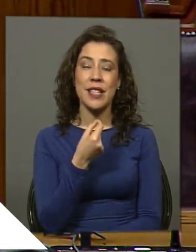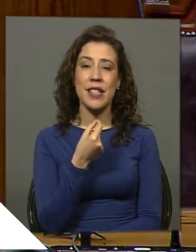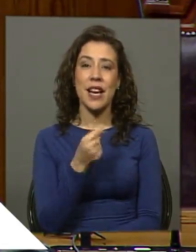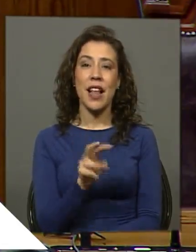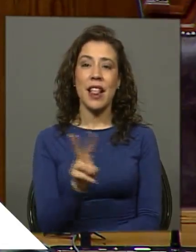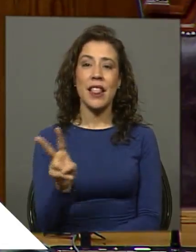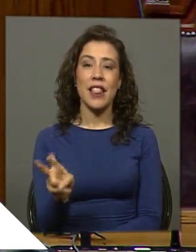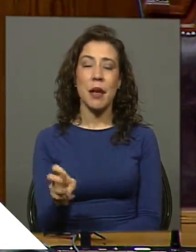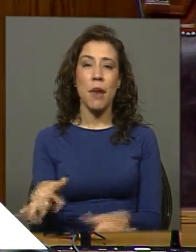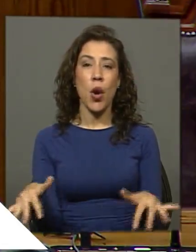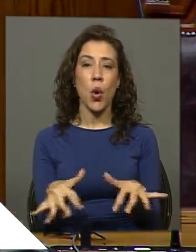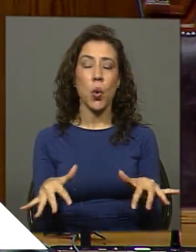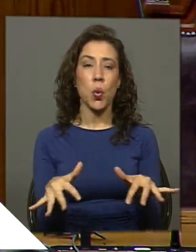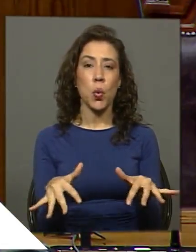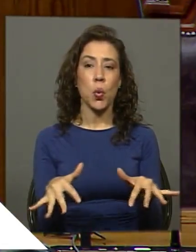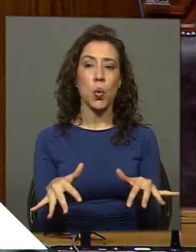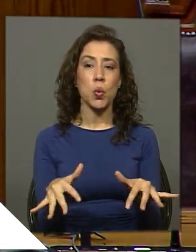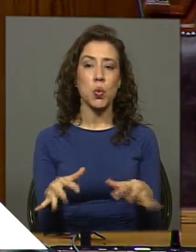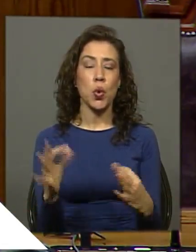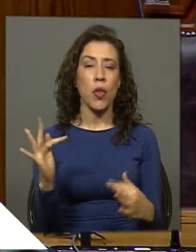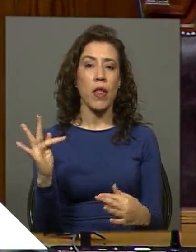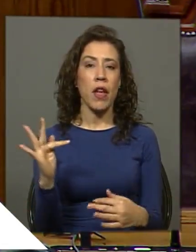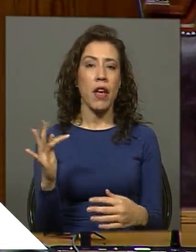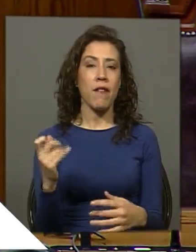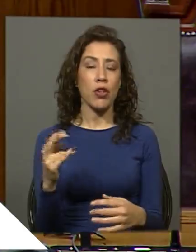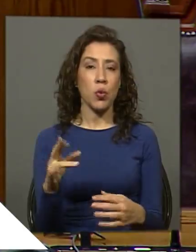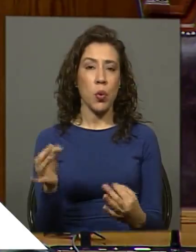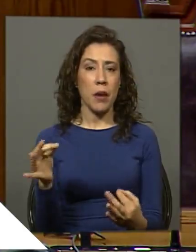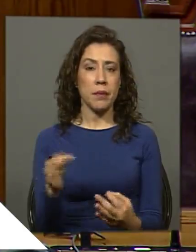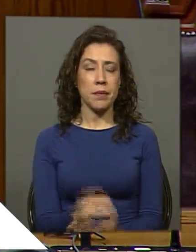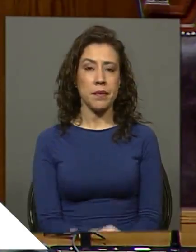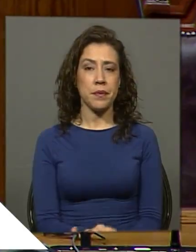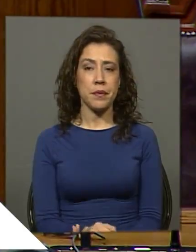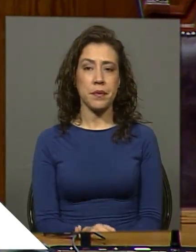tema del uso de la factura hay temas